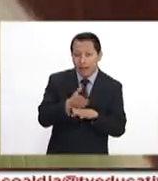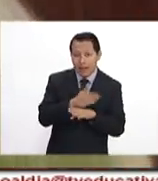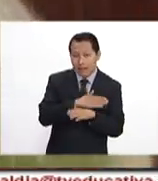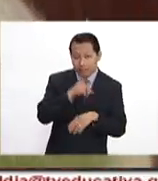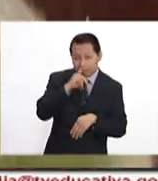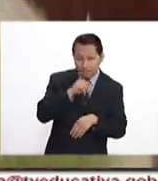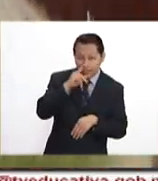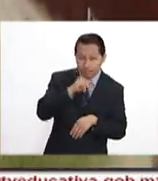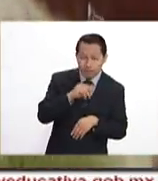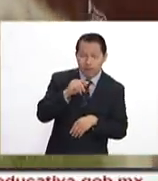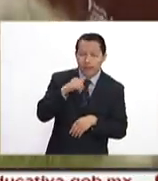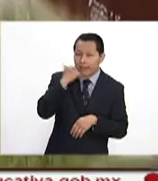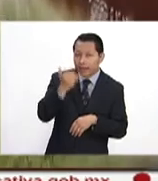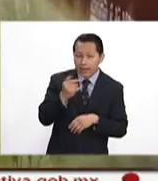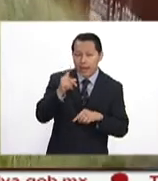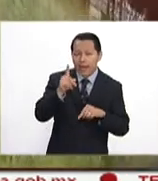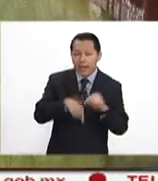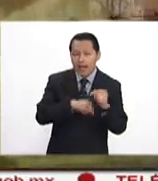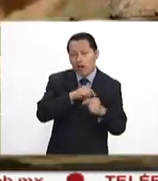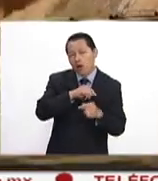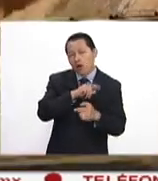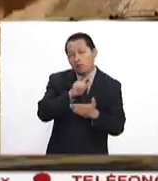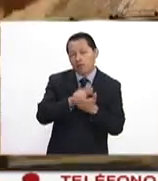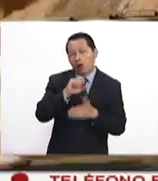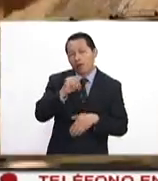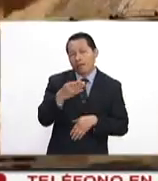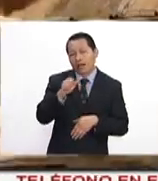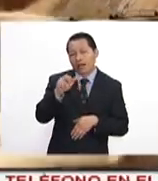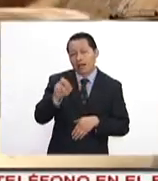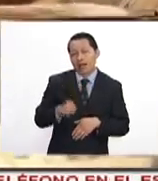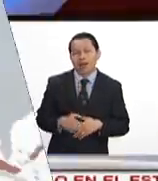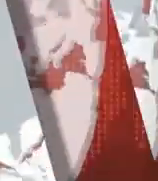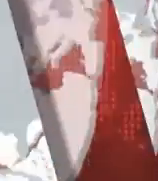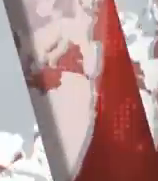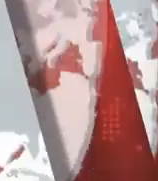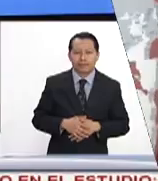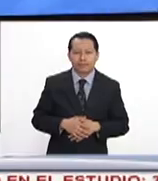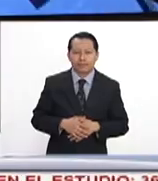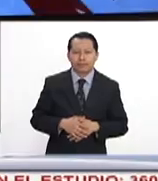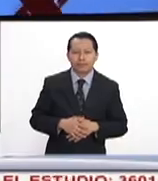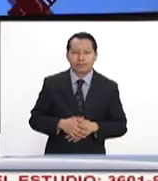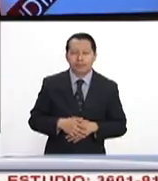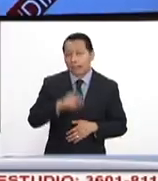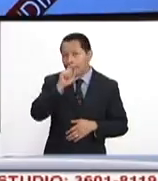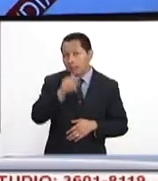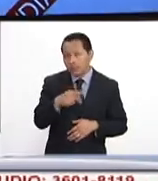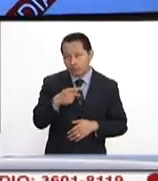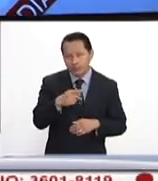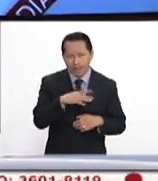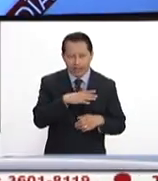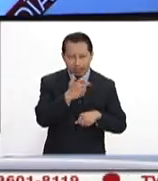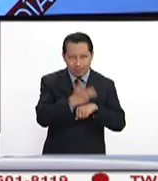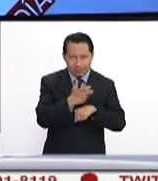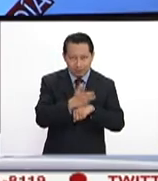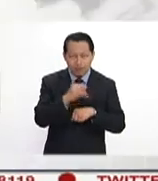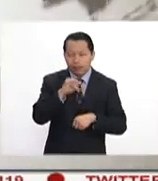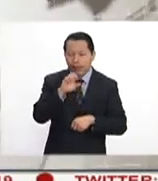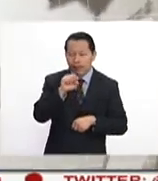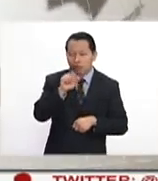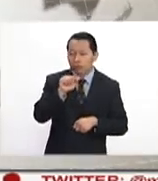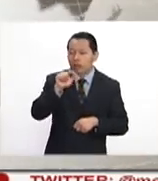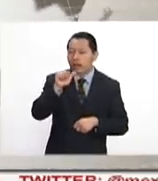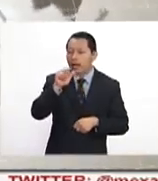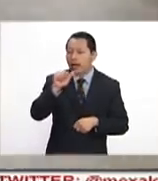fracaso al intentar derogar la ley Obamacare. También en nuestro vecino del norte, Jesús Lara